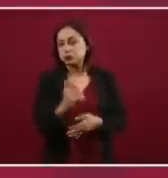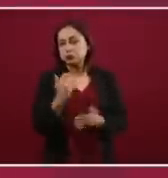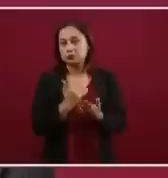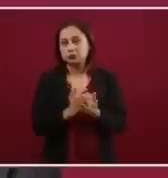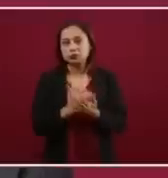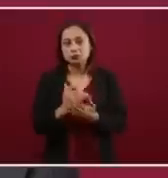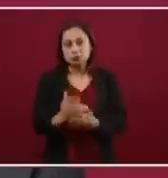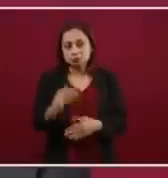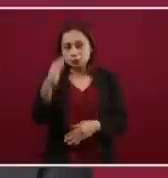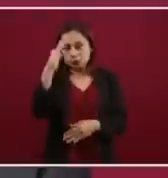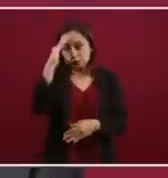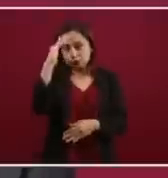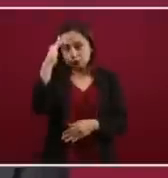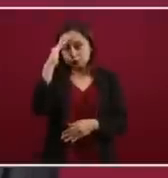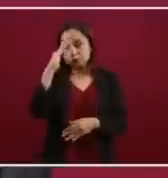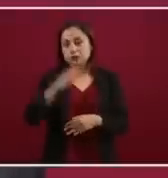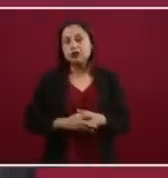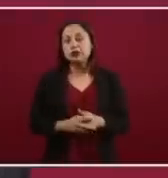por su